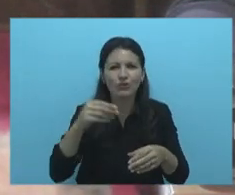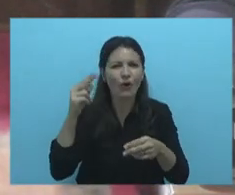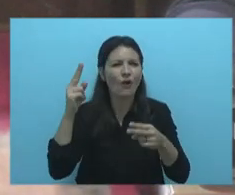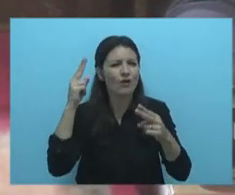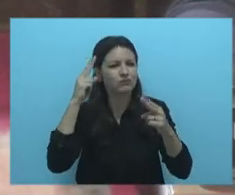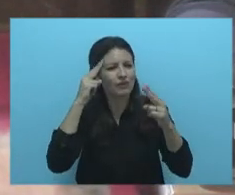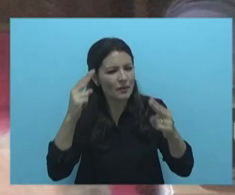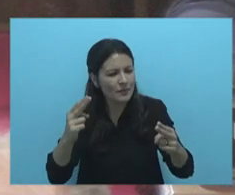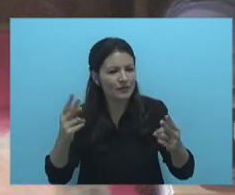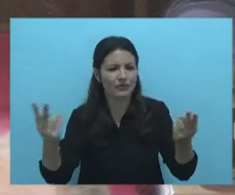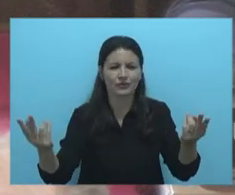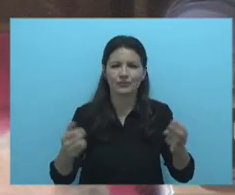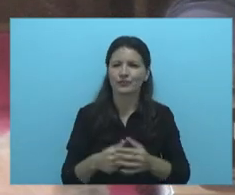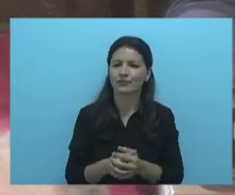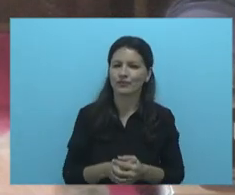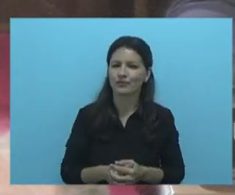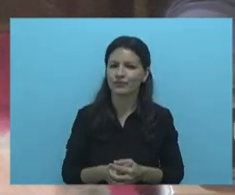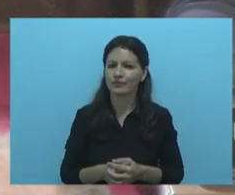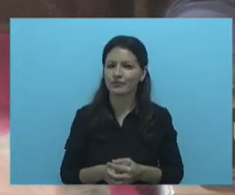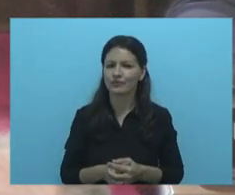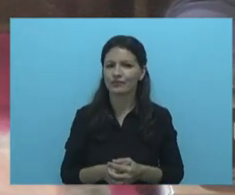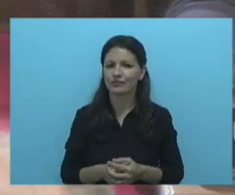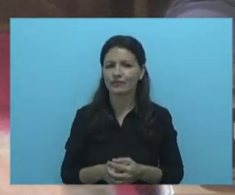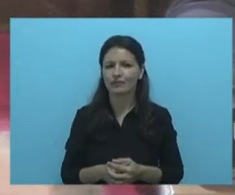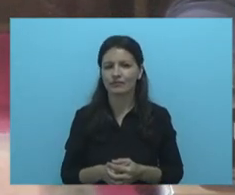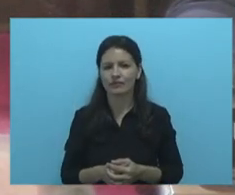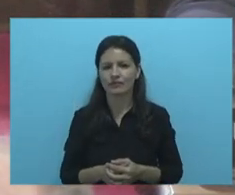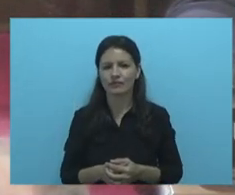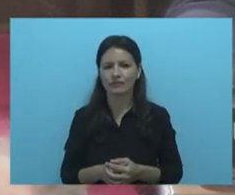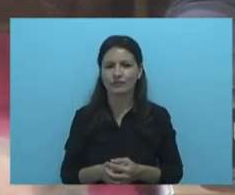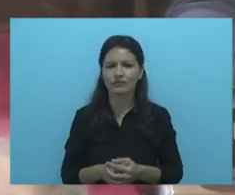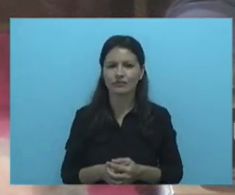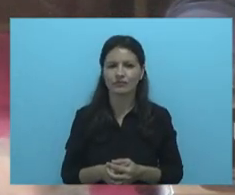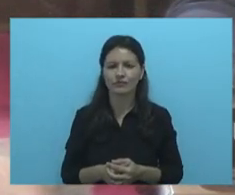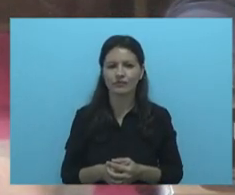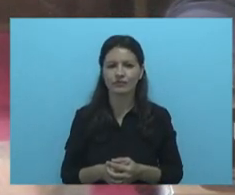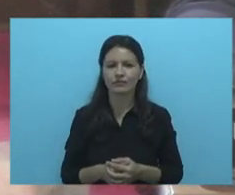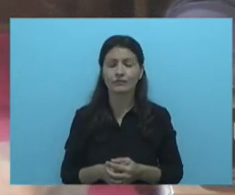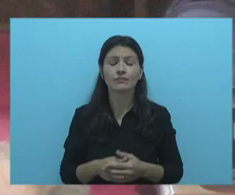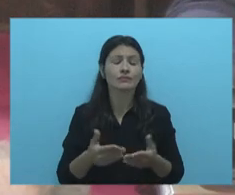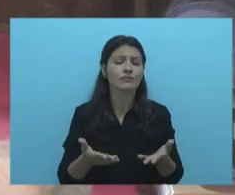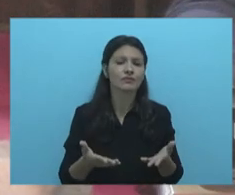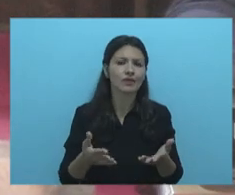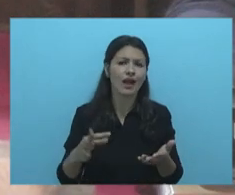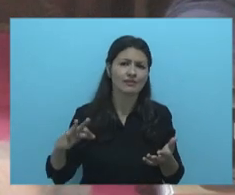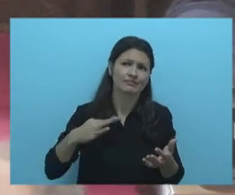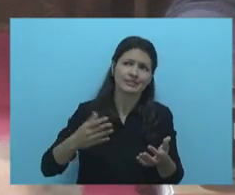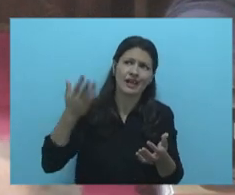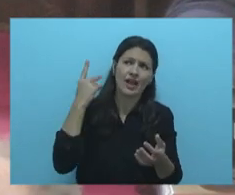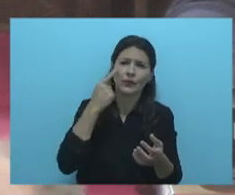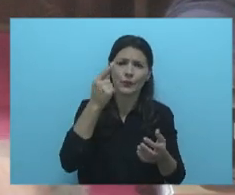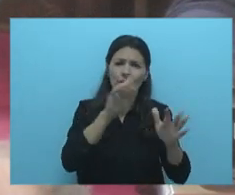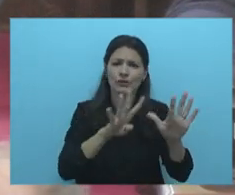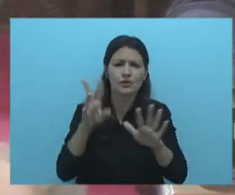y logrado, porque no hay duda que el proceso democrático iniciado en el 83, producto de momentos muy difíciles que